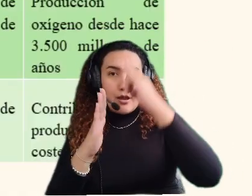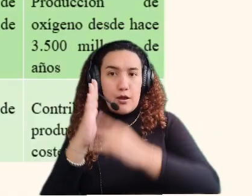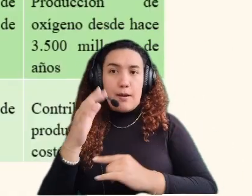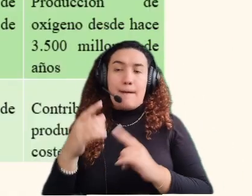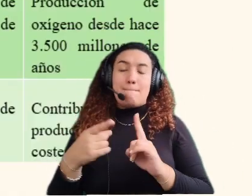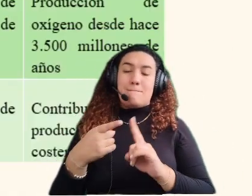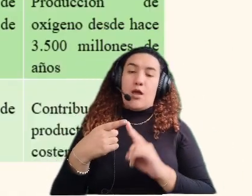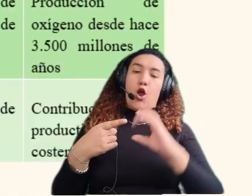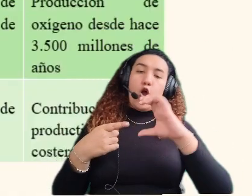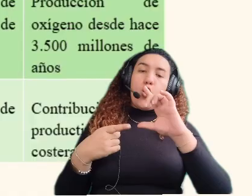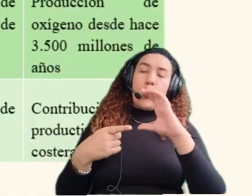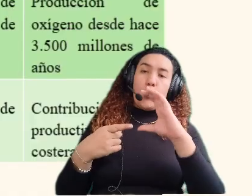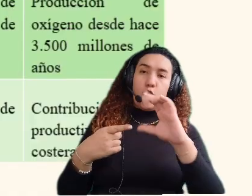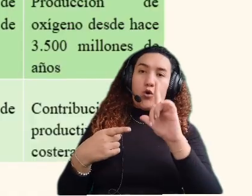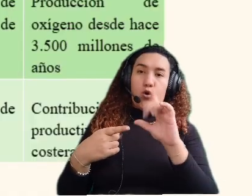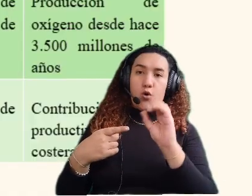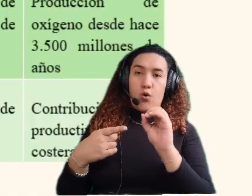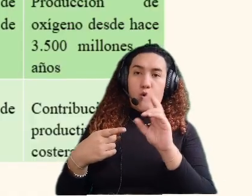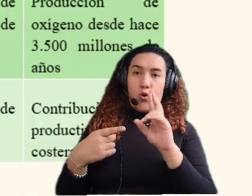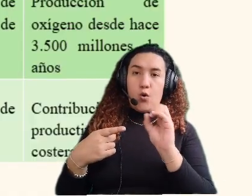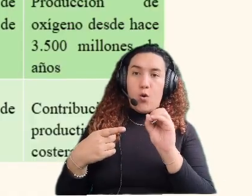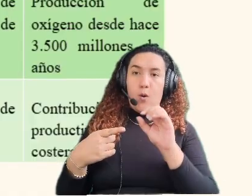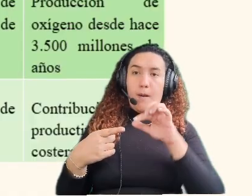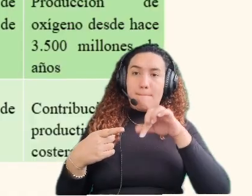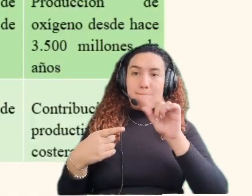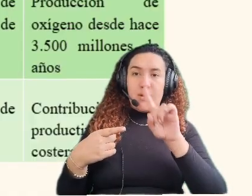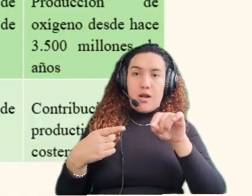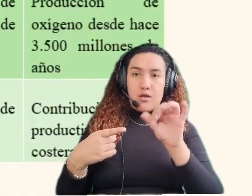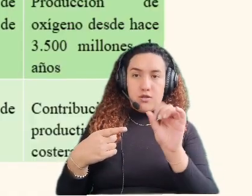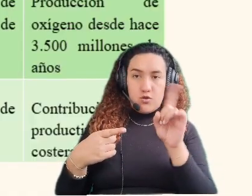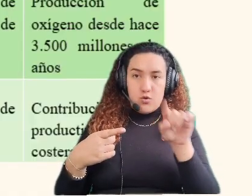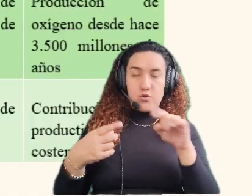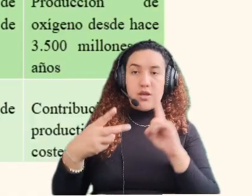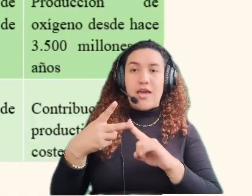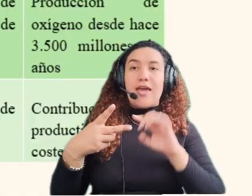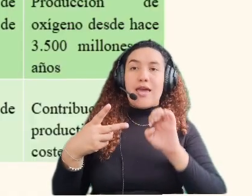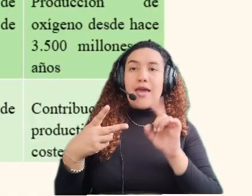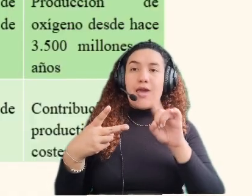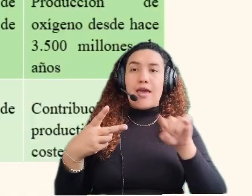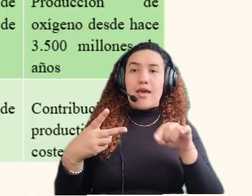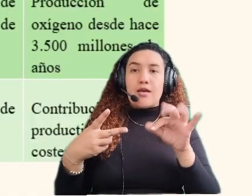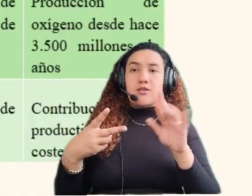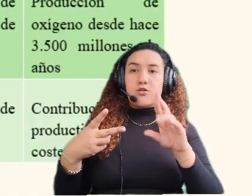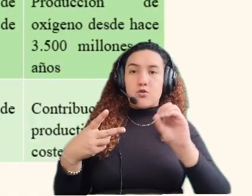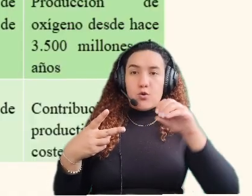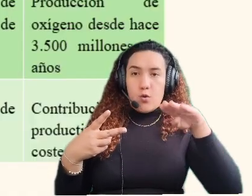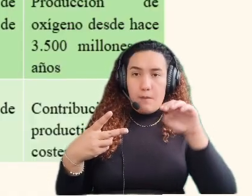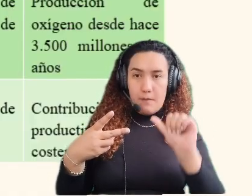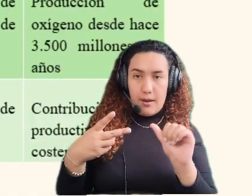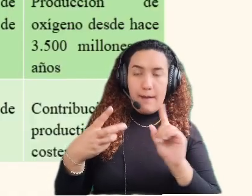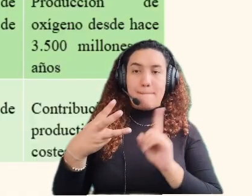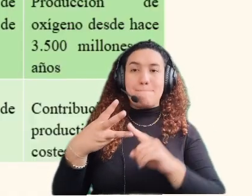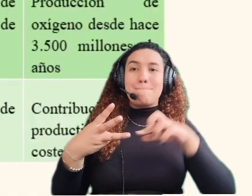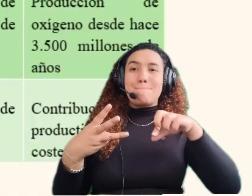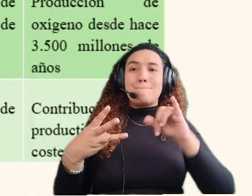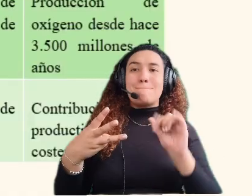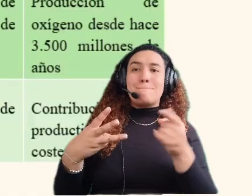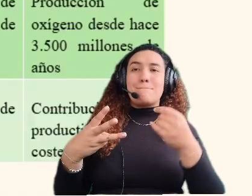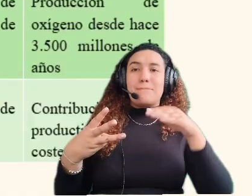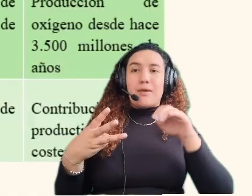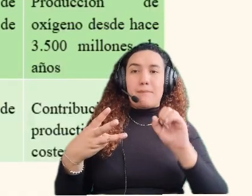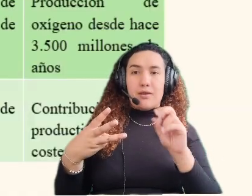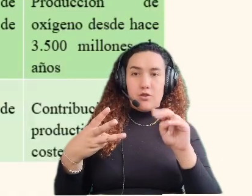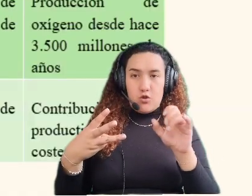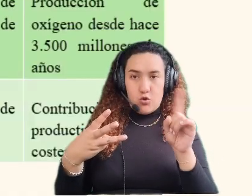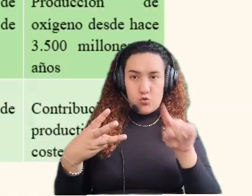los cloroplastos, los tilacoides, que es la grana, el estroma y los pigmentos. Los